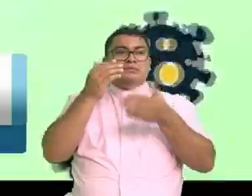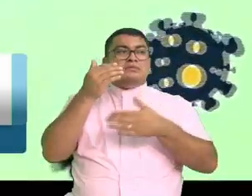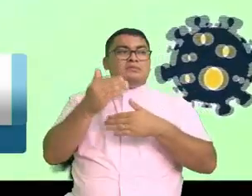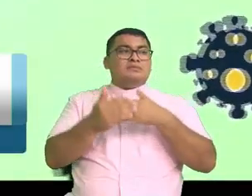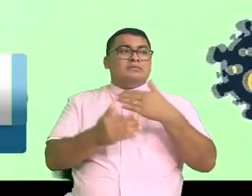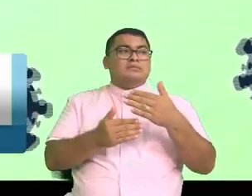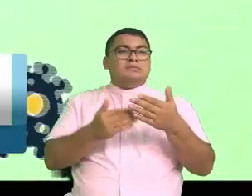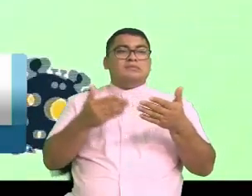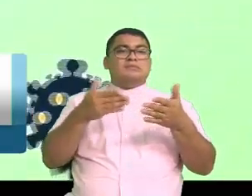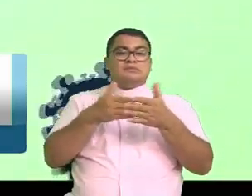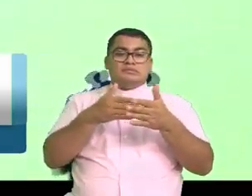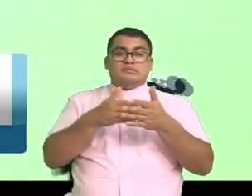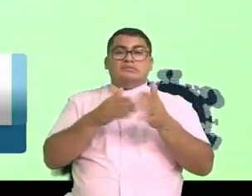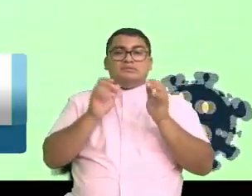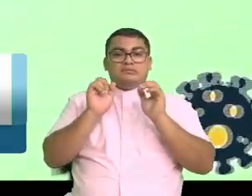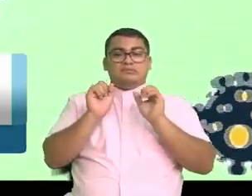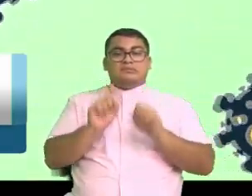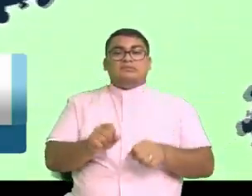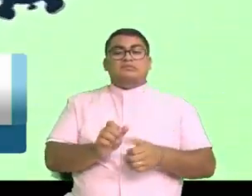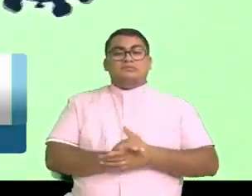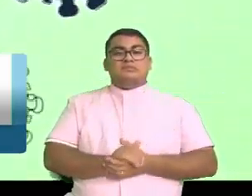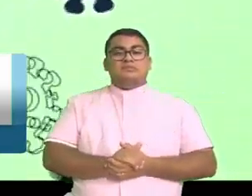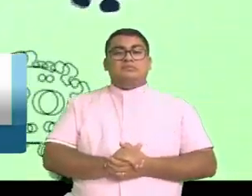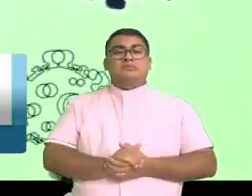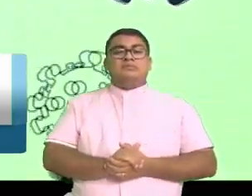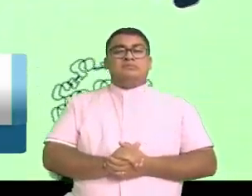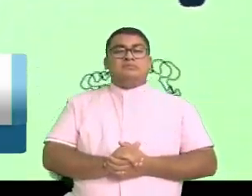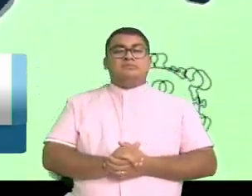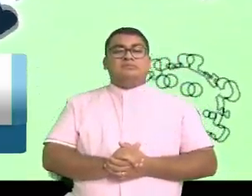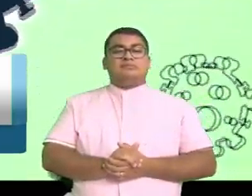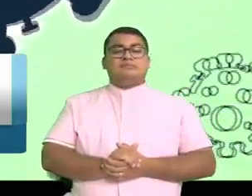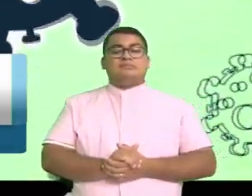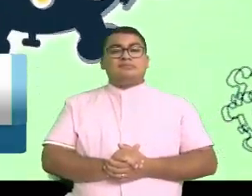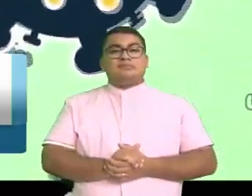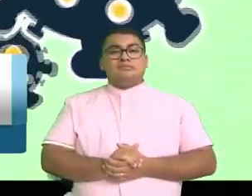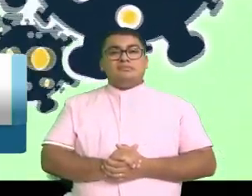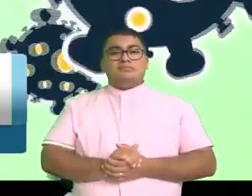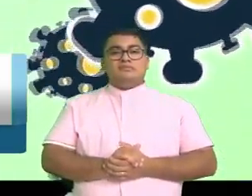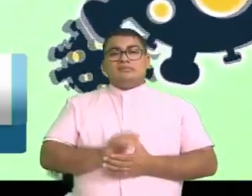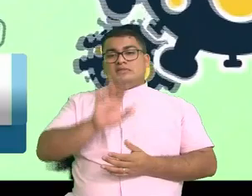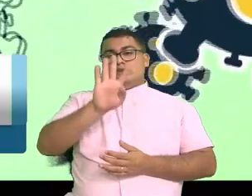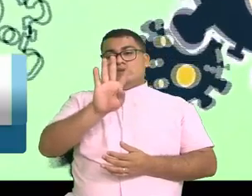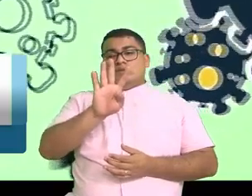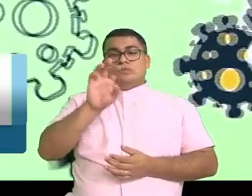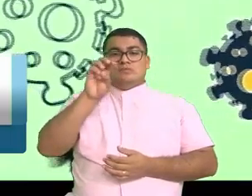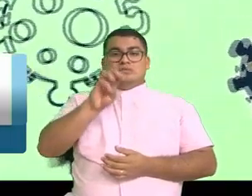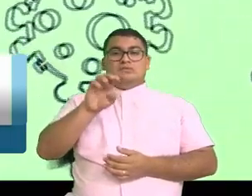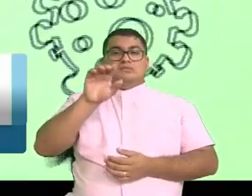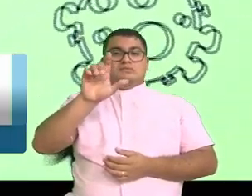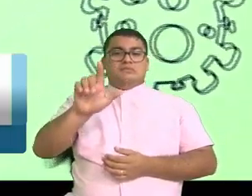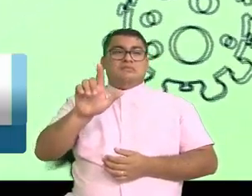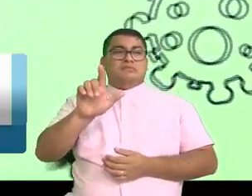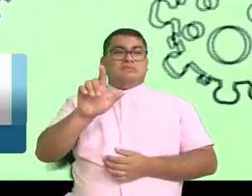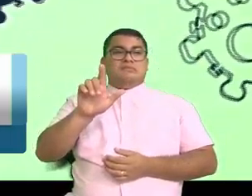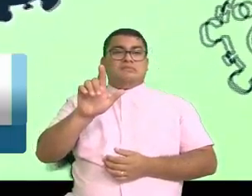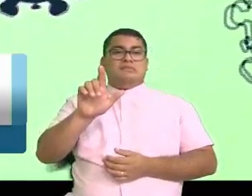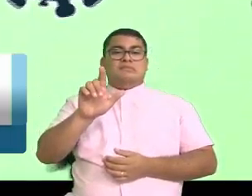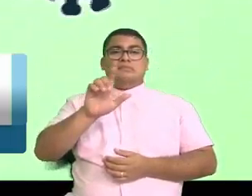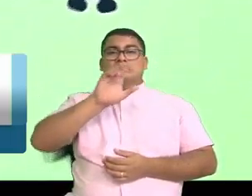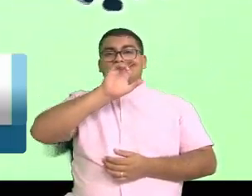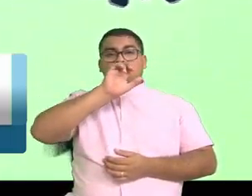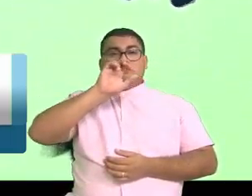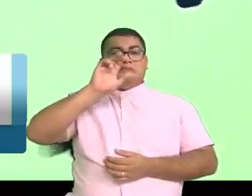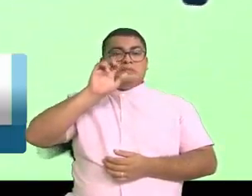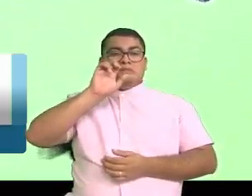inflamatorio se pueden obstruir. ¿Ve? Estamos hablando de unos 4 milímetros, tal vez un